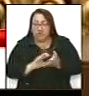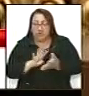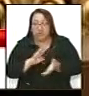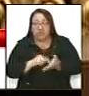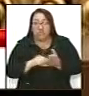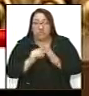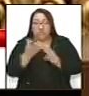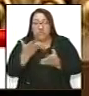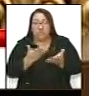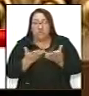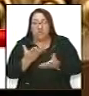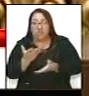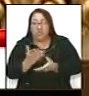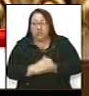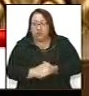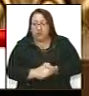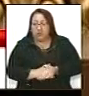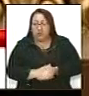a sección pedidos.